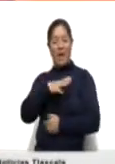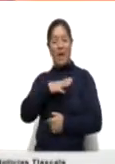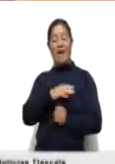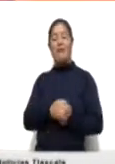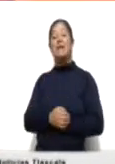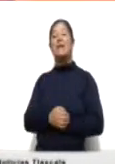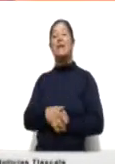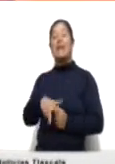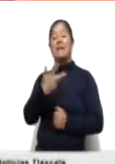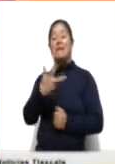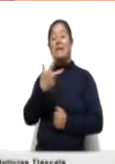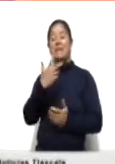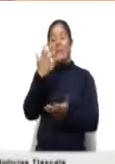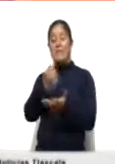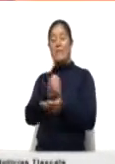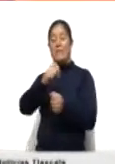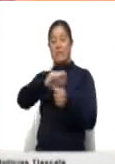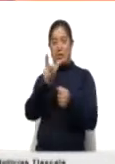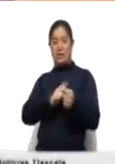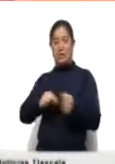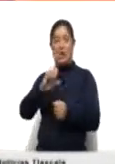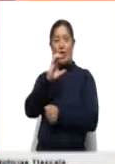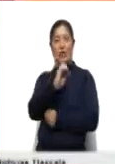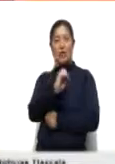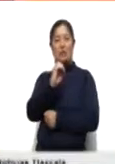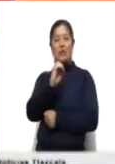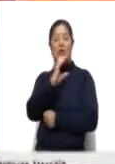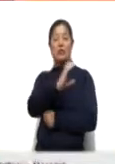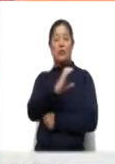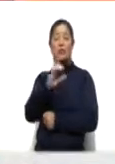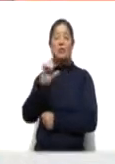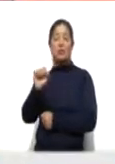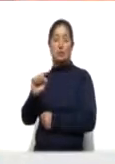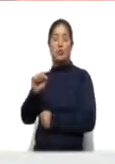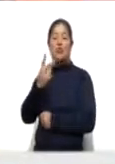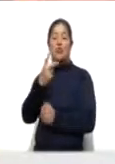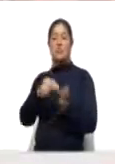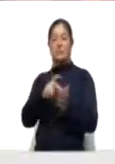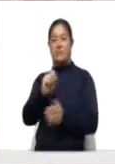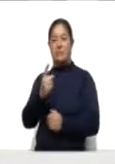edición del Premio Nacional de Contraloría Social 2021.